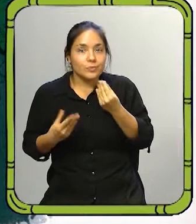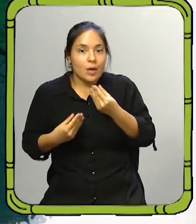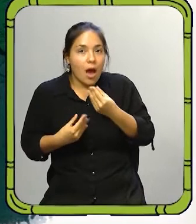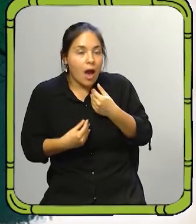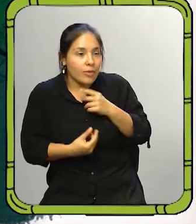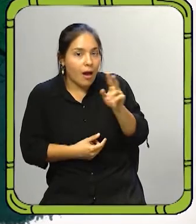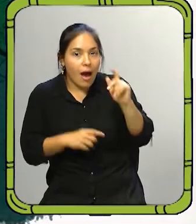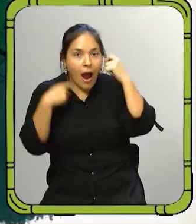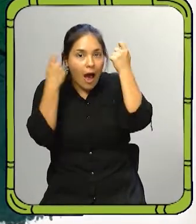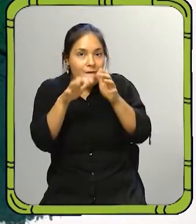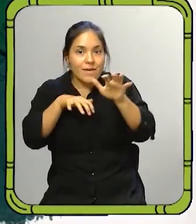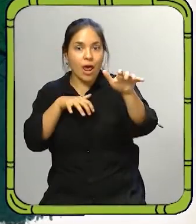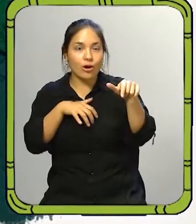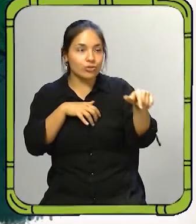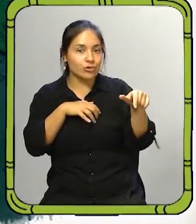le dijo.